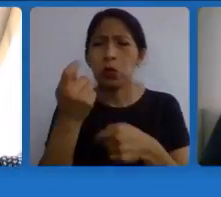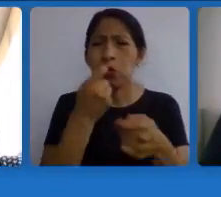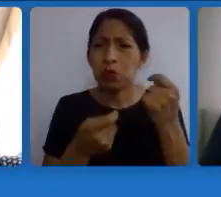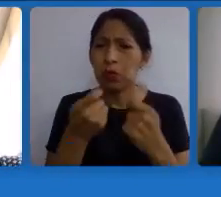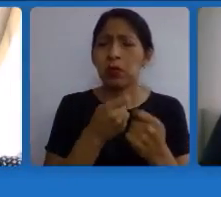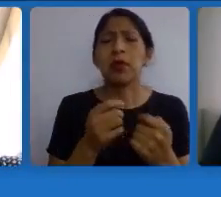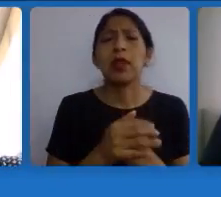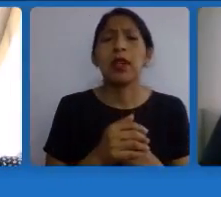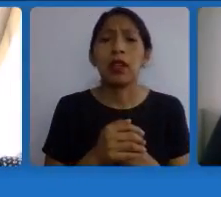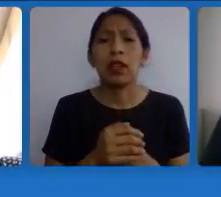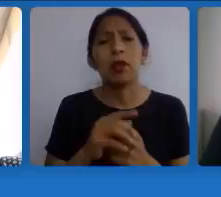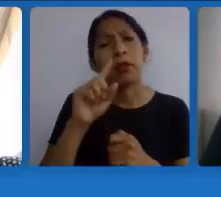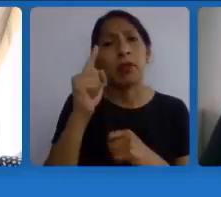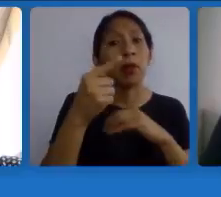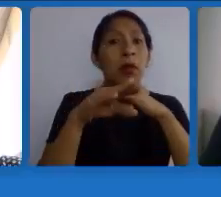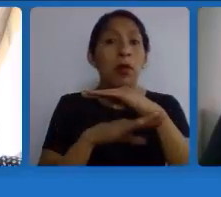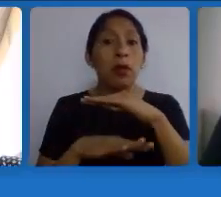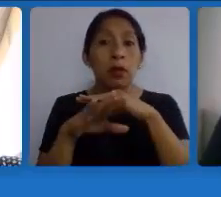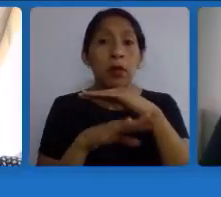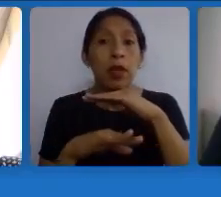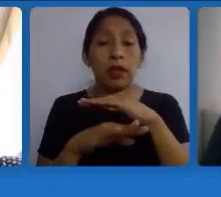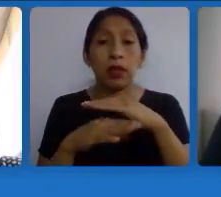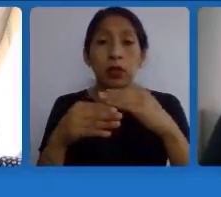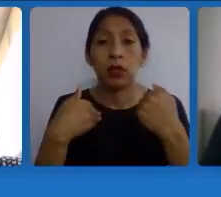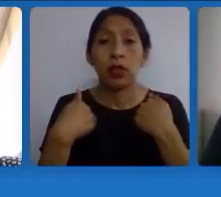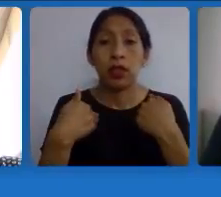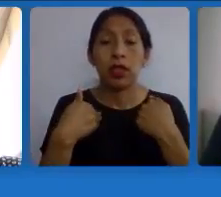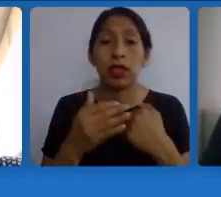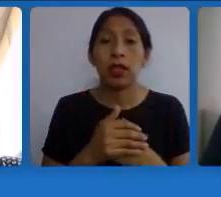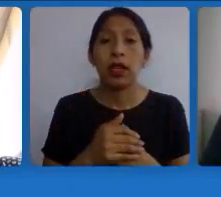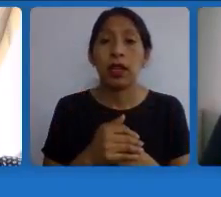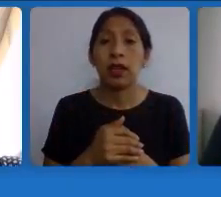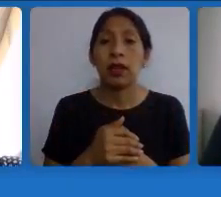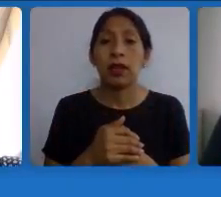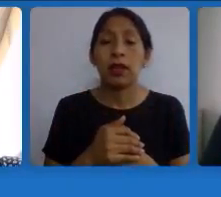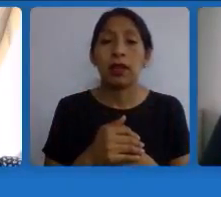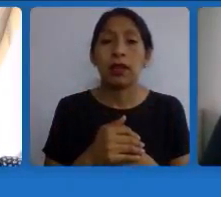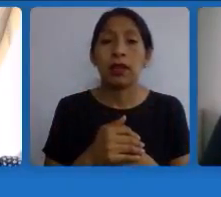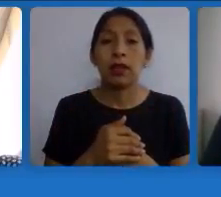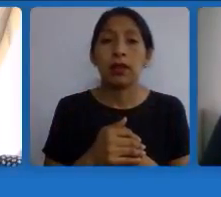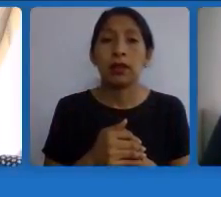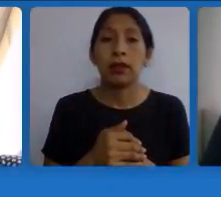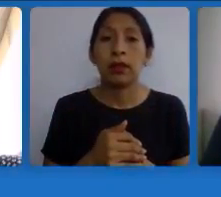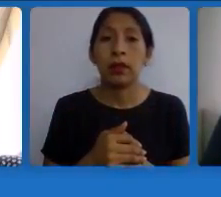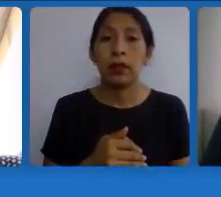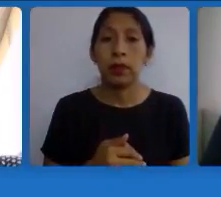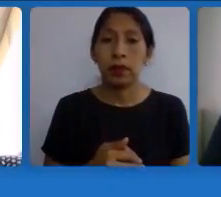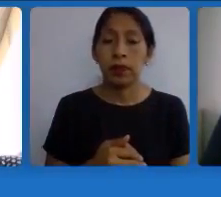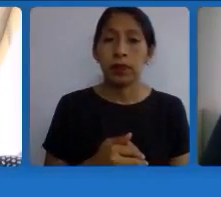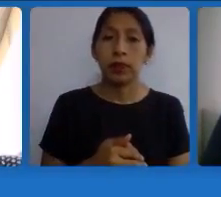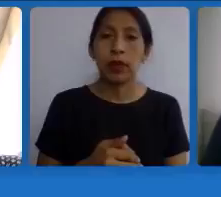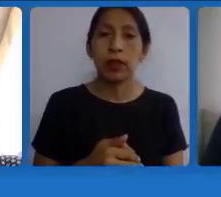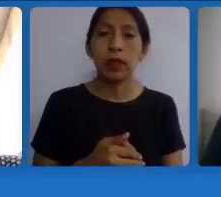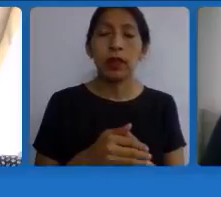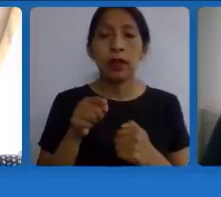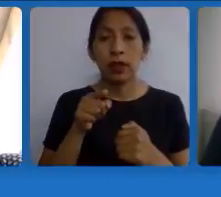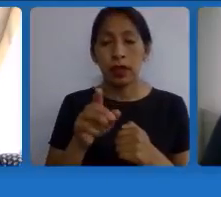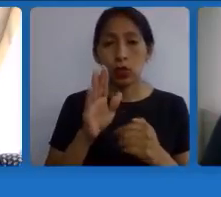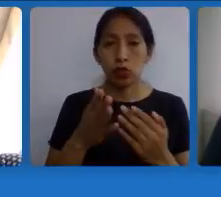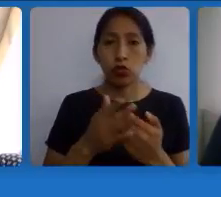creo que es básico tener una acción de marketing digital dentro de sus